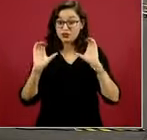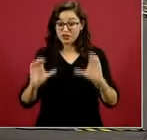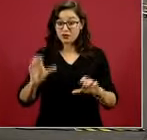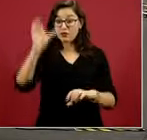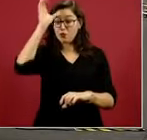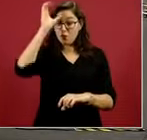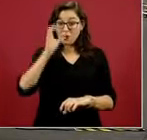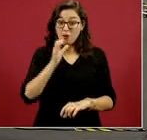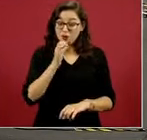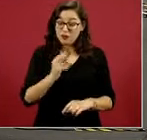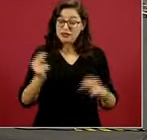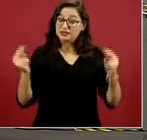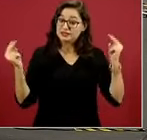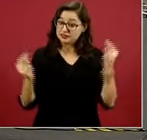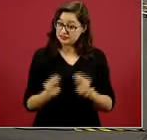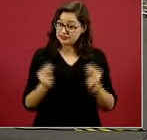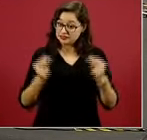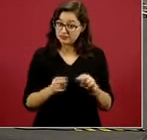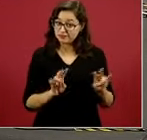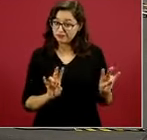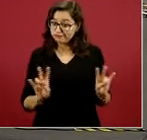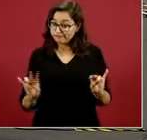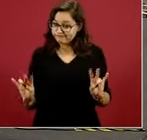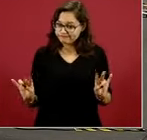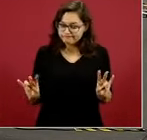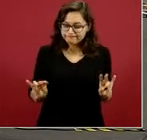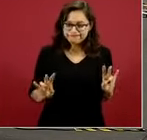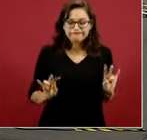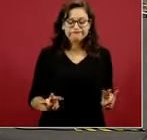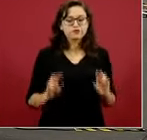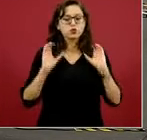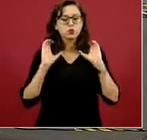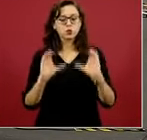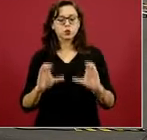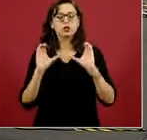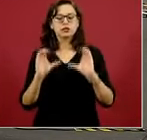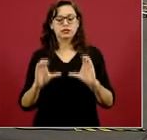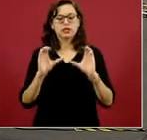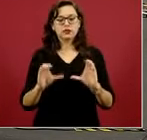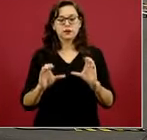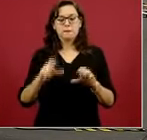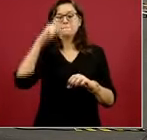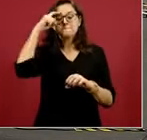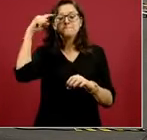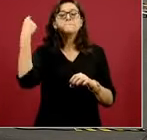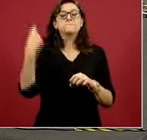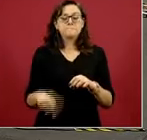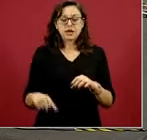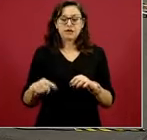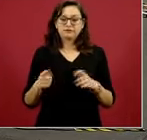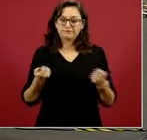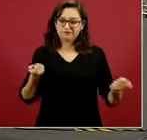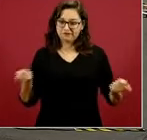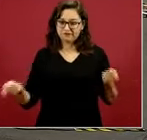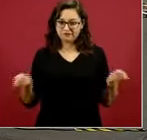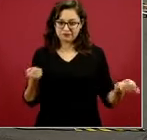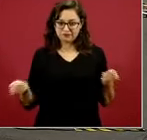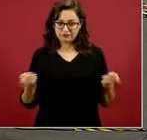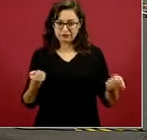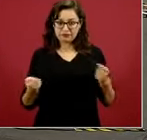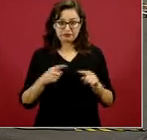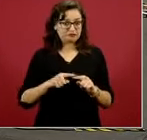federativa de Coahuila tomen las precauciones necesarias para lograr el contener y el modificar